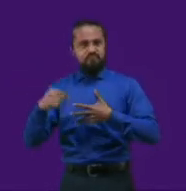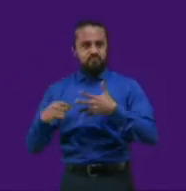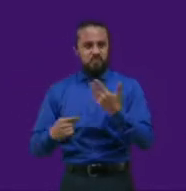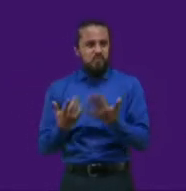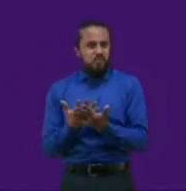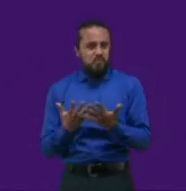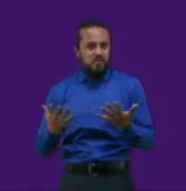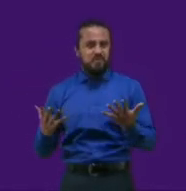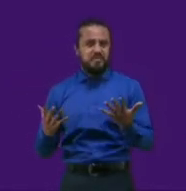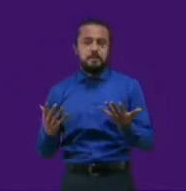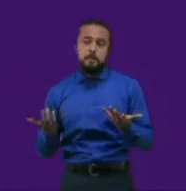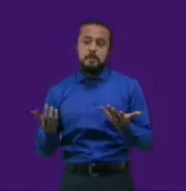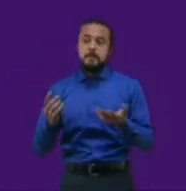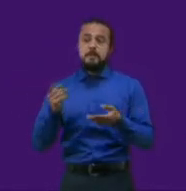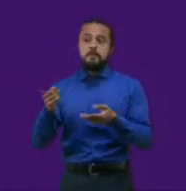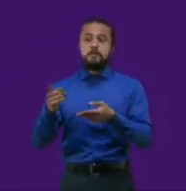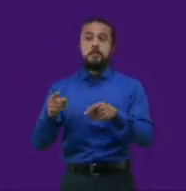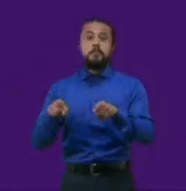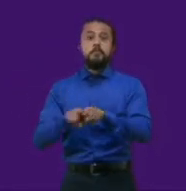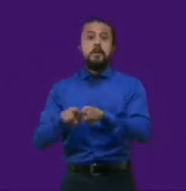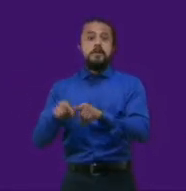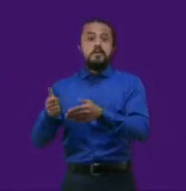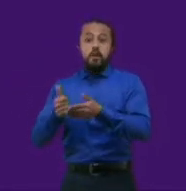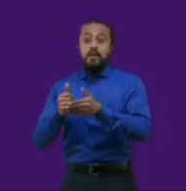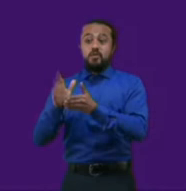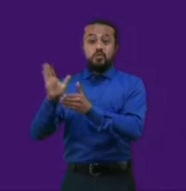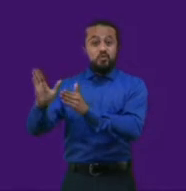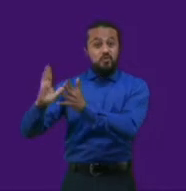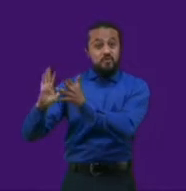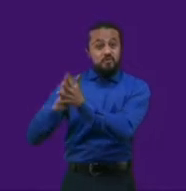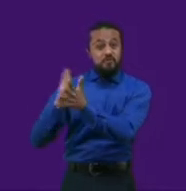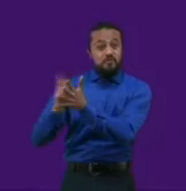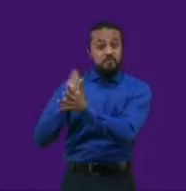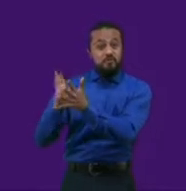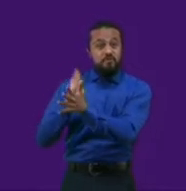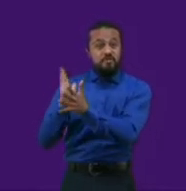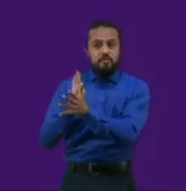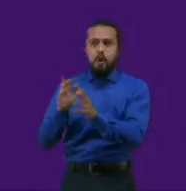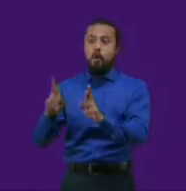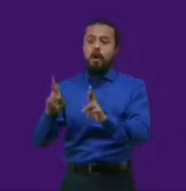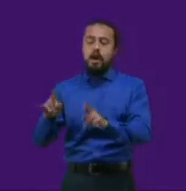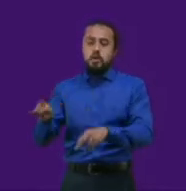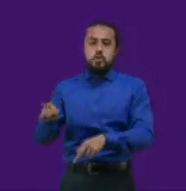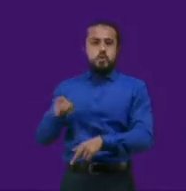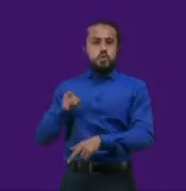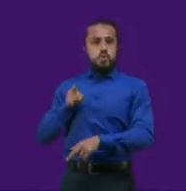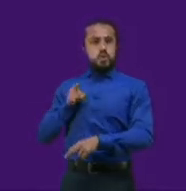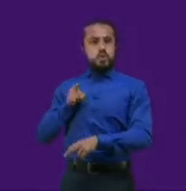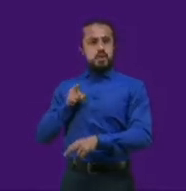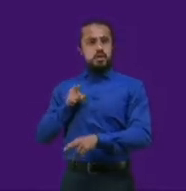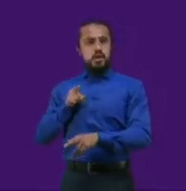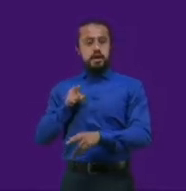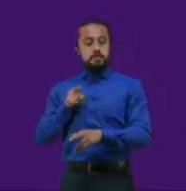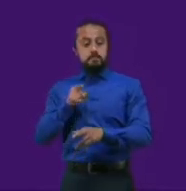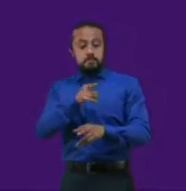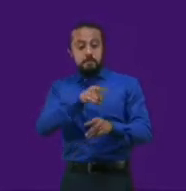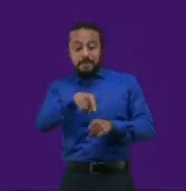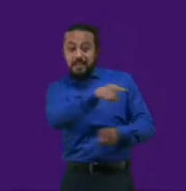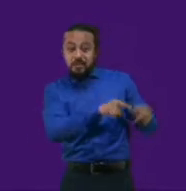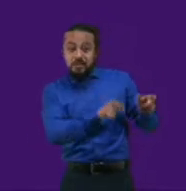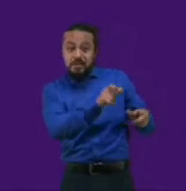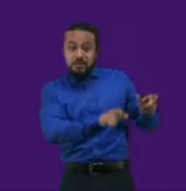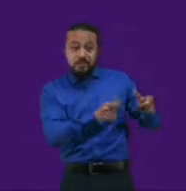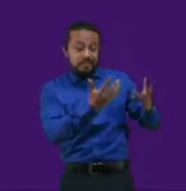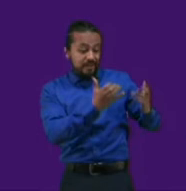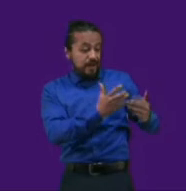siento, que su mensaje sea inspiración para todos los que hoy están con la idea de emprender